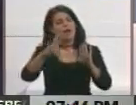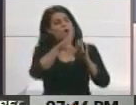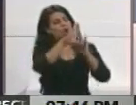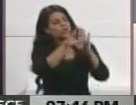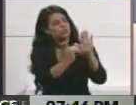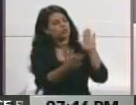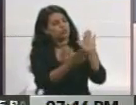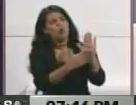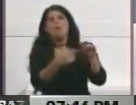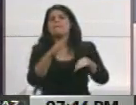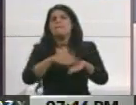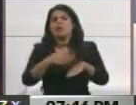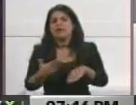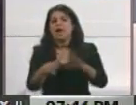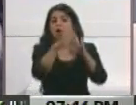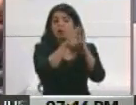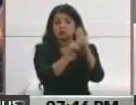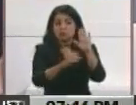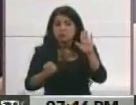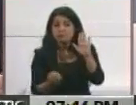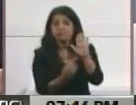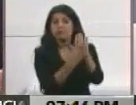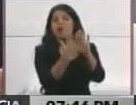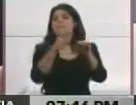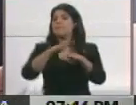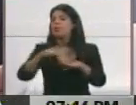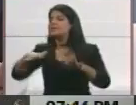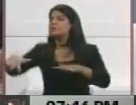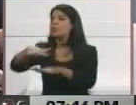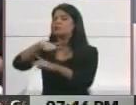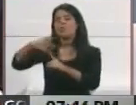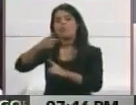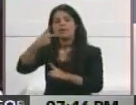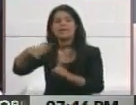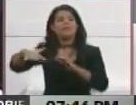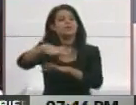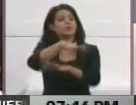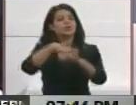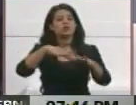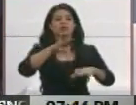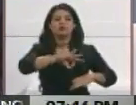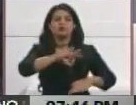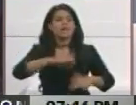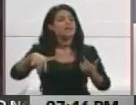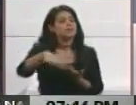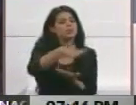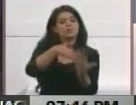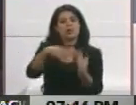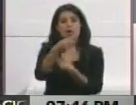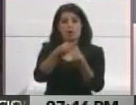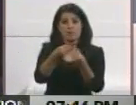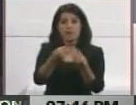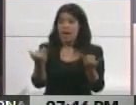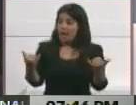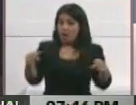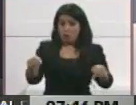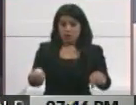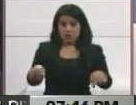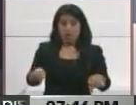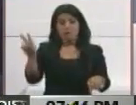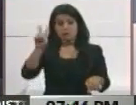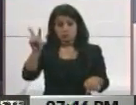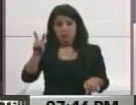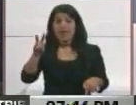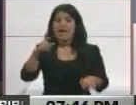social del fenómeno político estamos en una situación sumamente compleja donde las normas tienen que ser